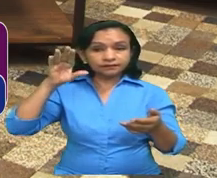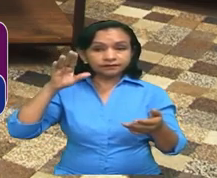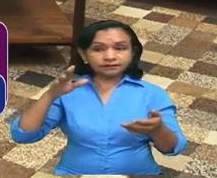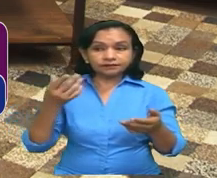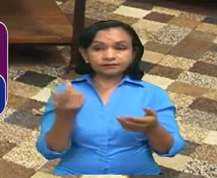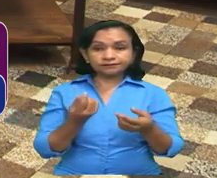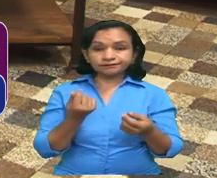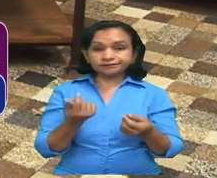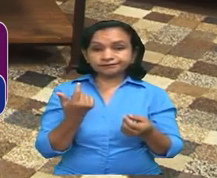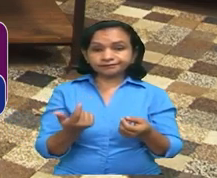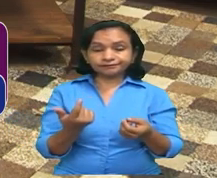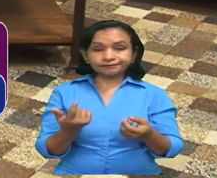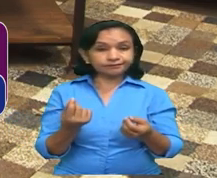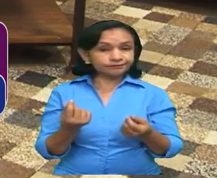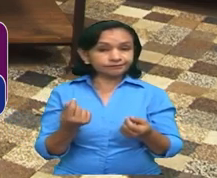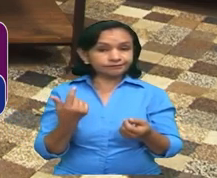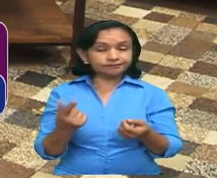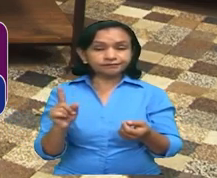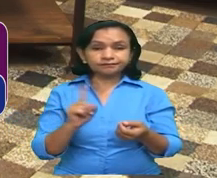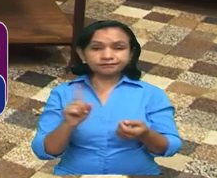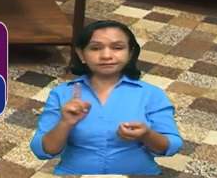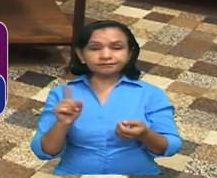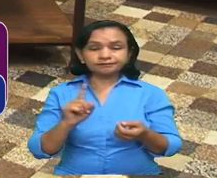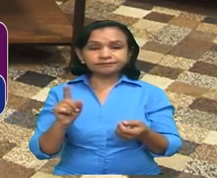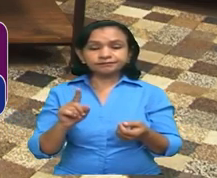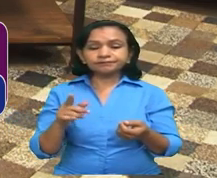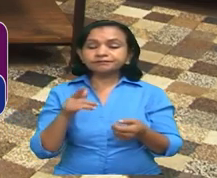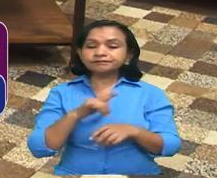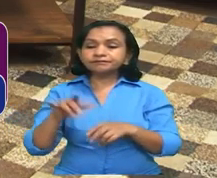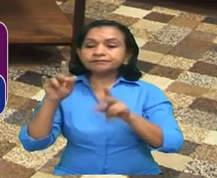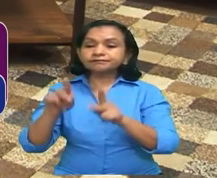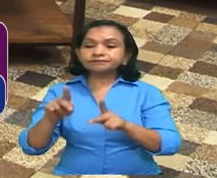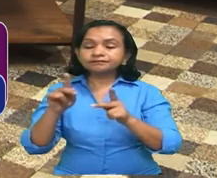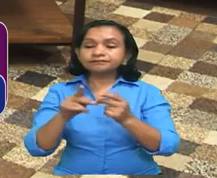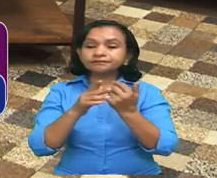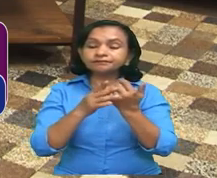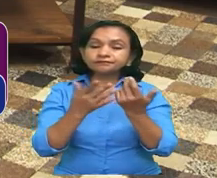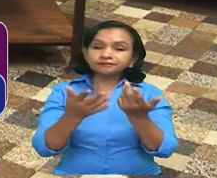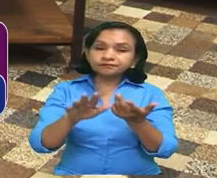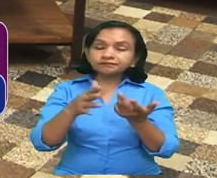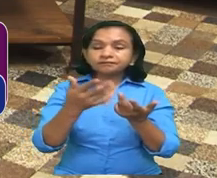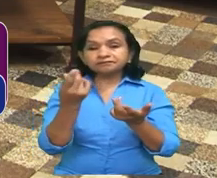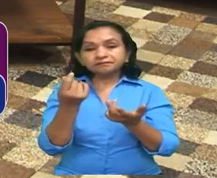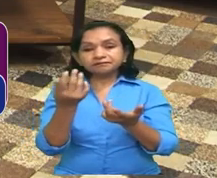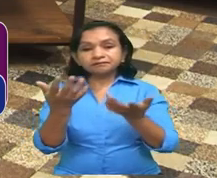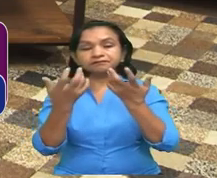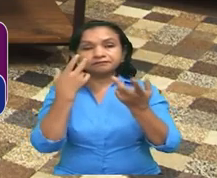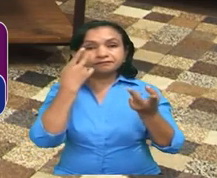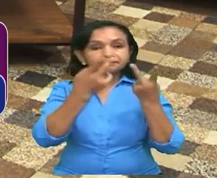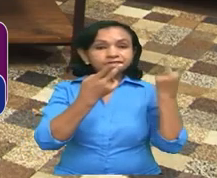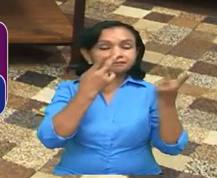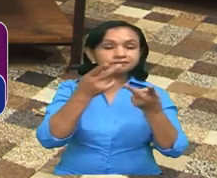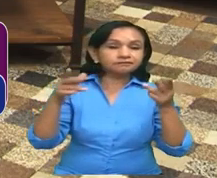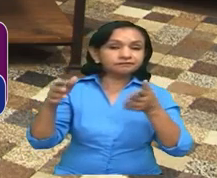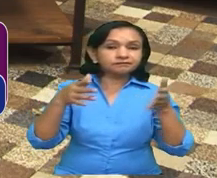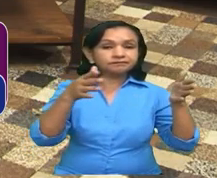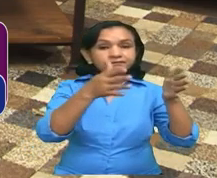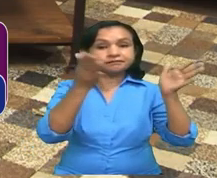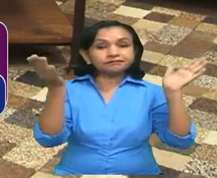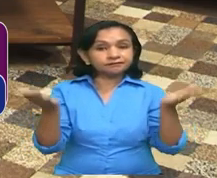pueden ofrecer a sus clientes un precio más acorde a sus posibilidades, pues, porque ellos dicen que